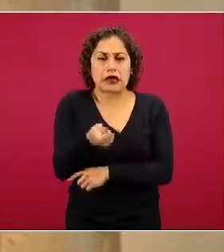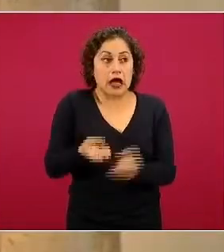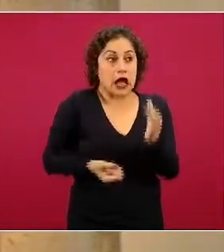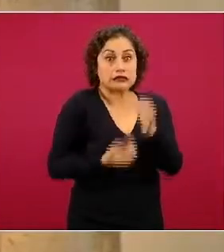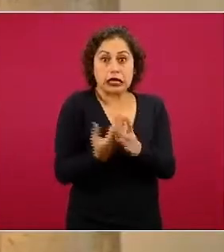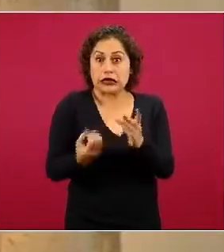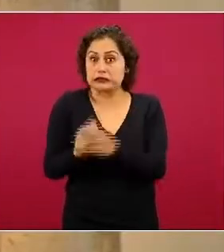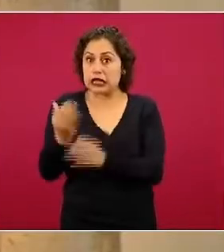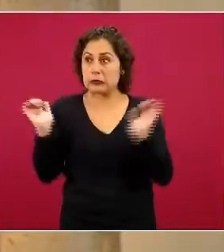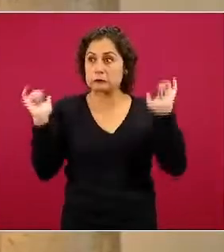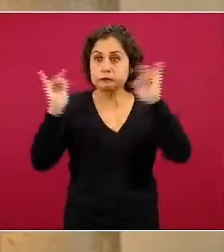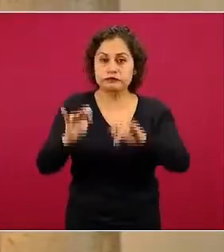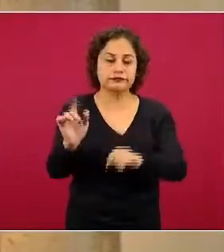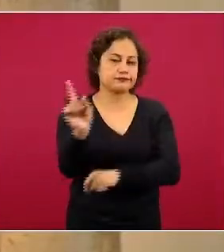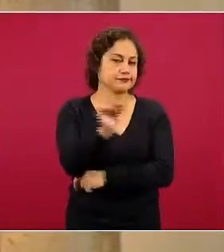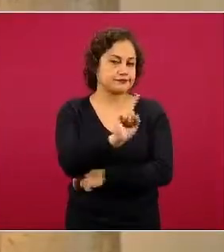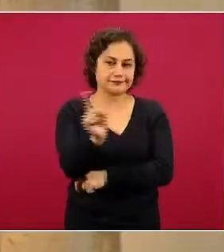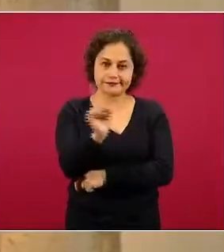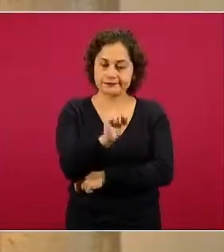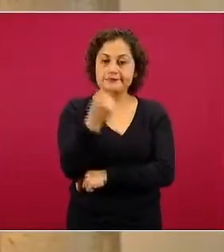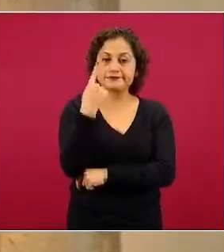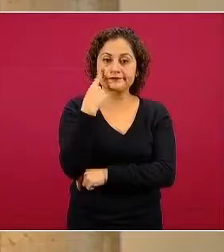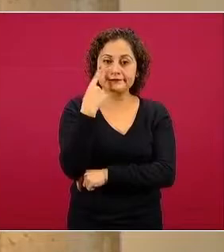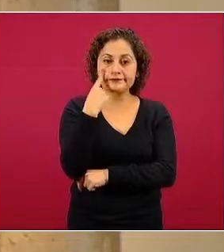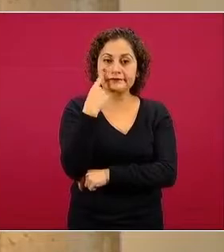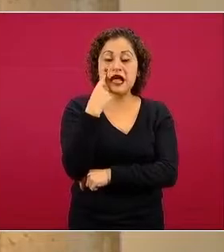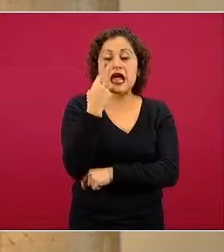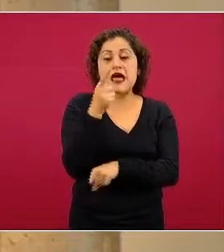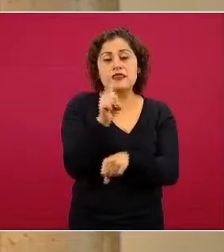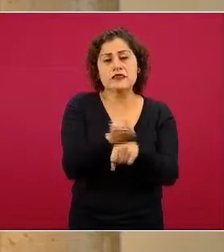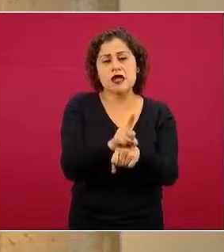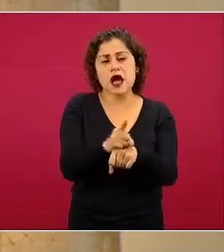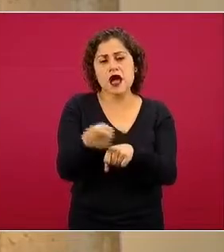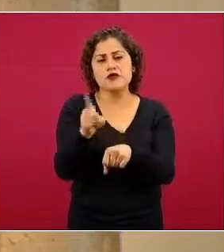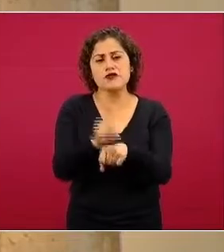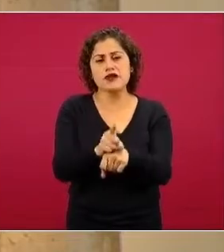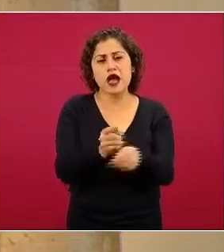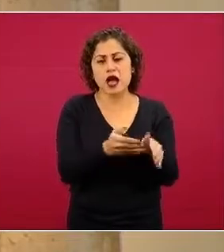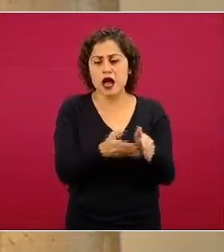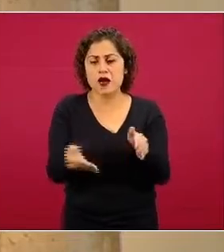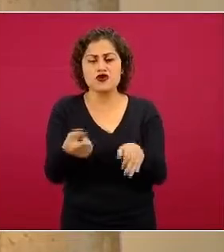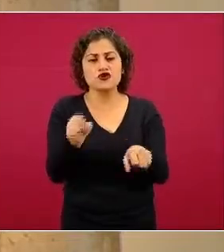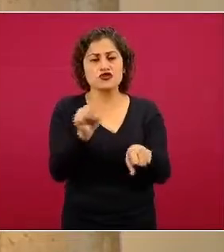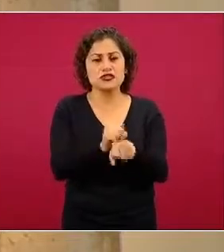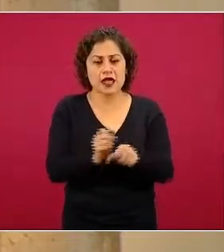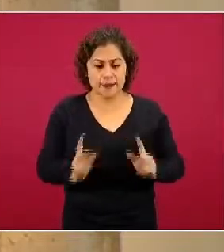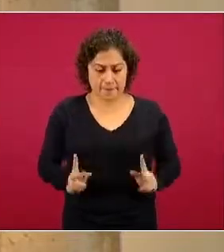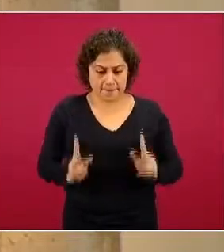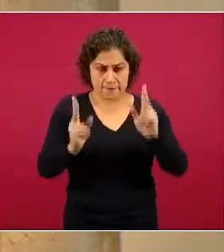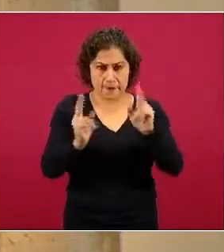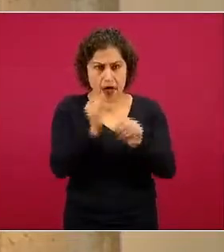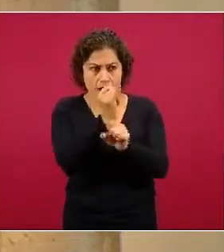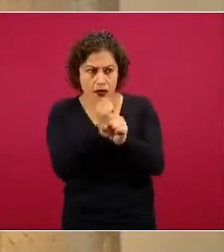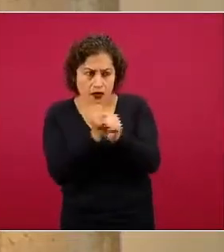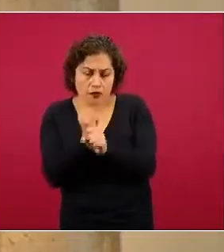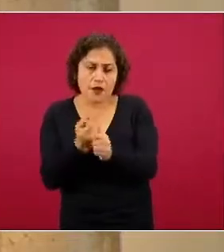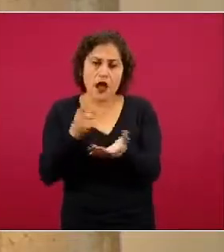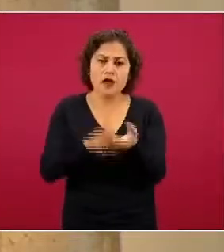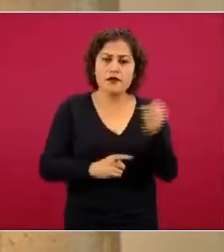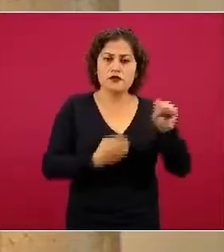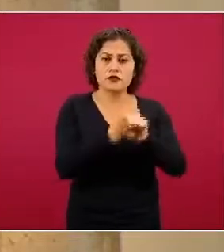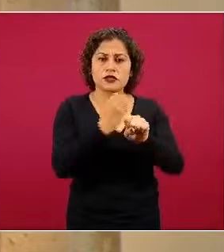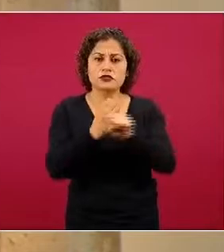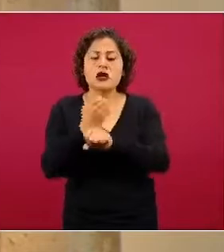estimar todas las semanas el riesgo epidémico que existe en cada uno de los estados de las entidades federativas de nuestro